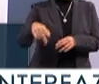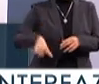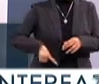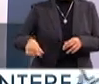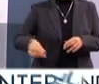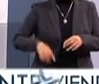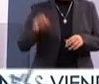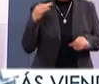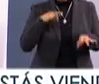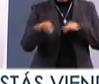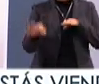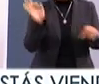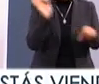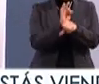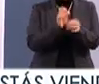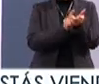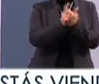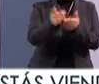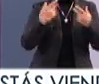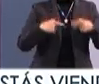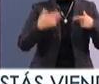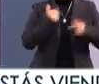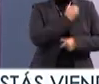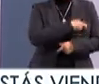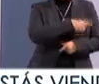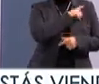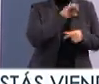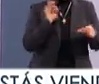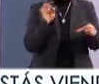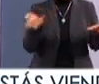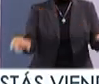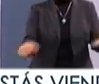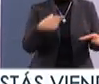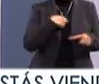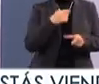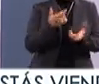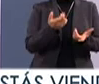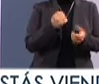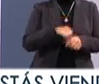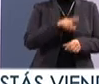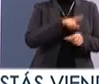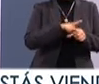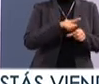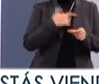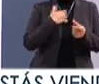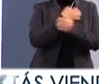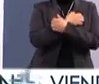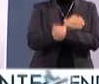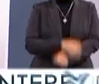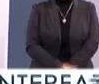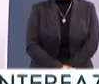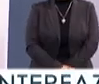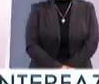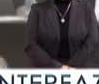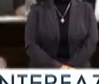trabajará para garantizar el derecho de los mexicanos a la salud, seguridad social y por supuesto a la educación. Veamos.